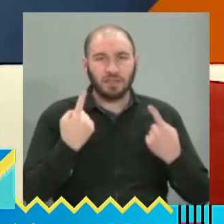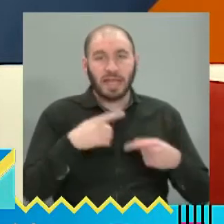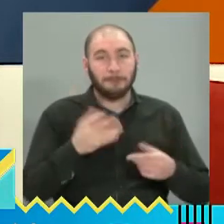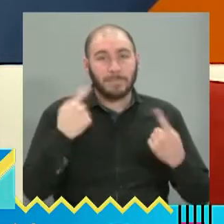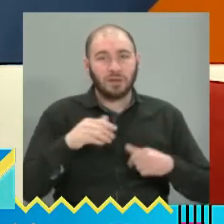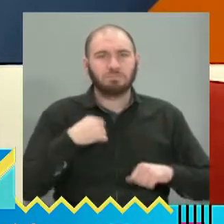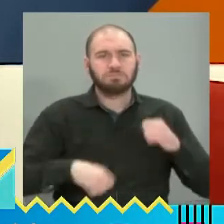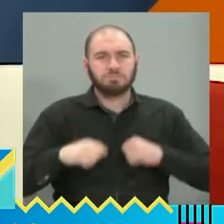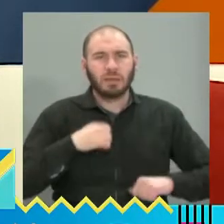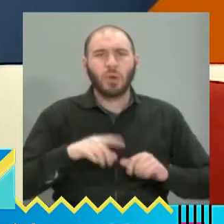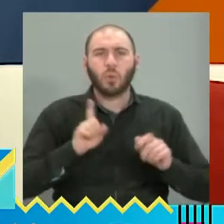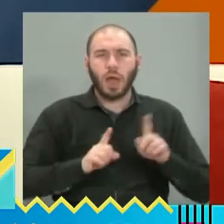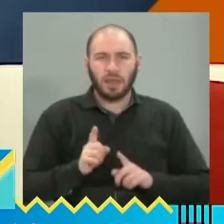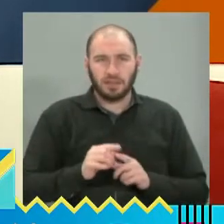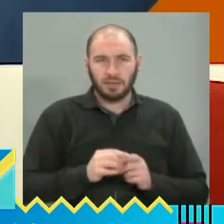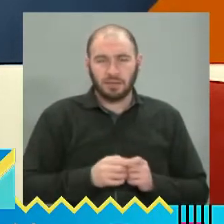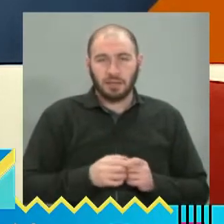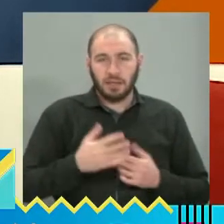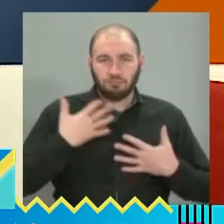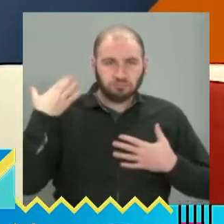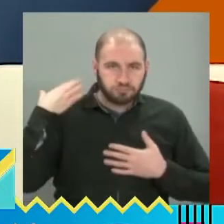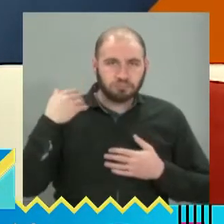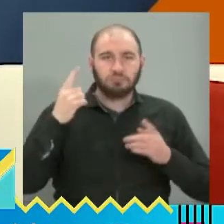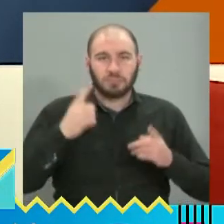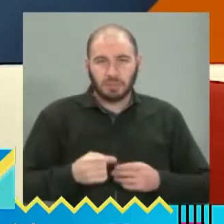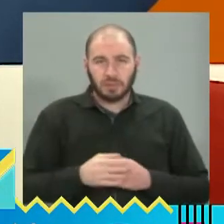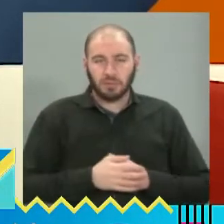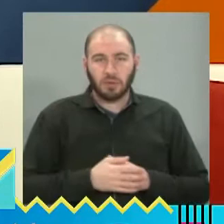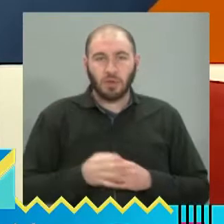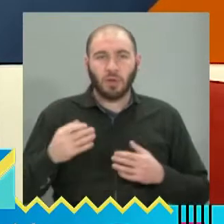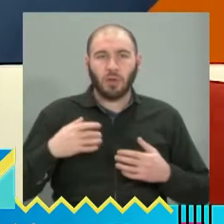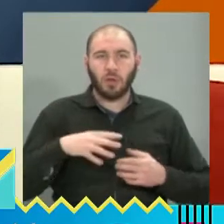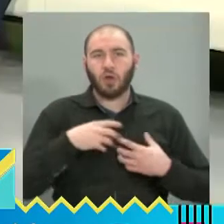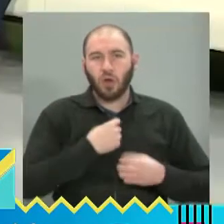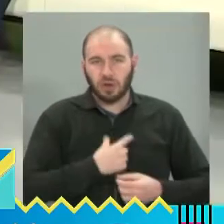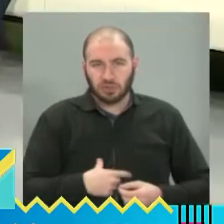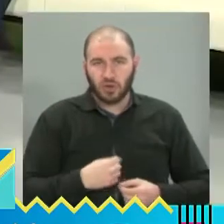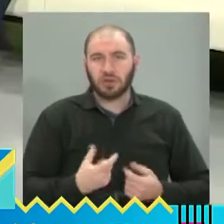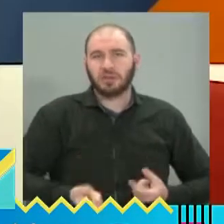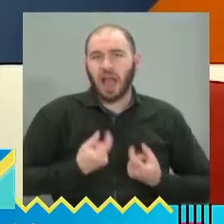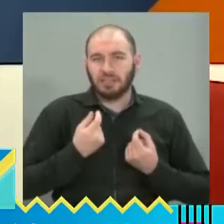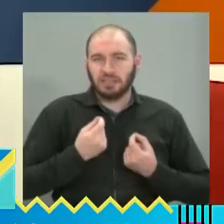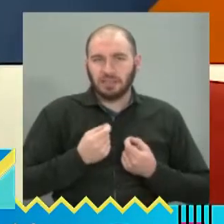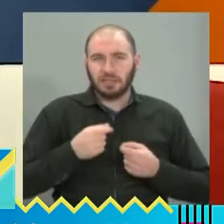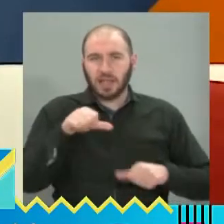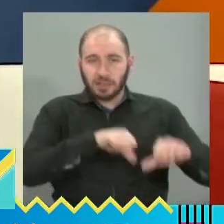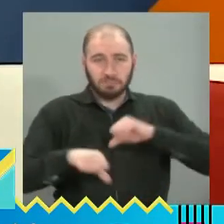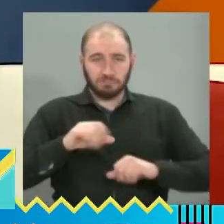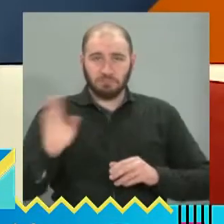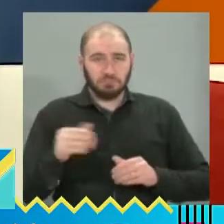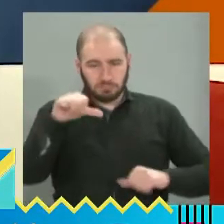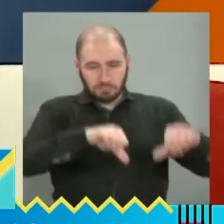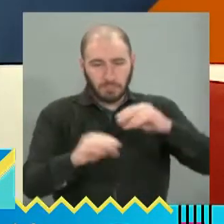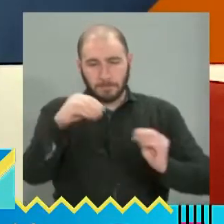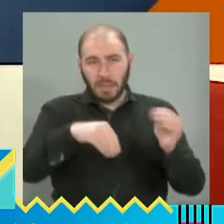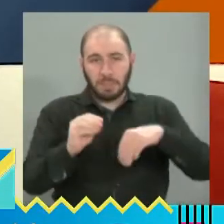el daño, tanto a nivel respiratorio, como decían ahí, vascular o de cánceres, son todos los agregados químicos